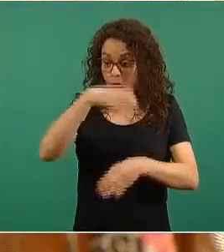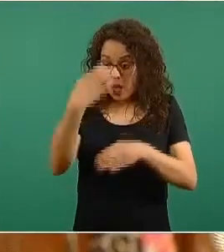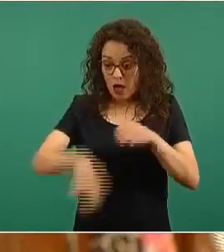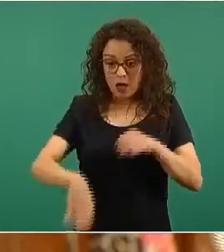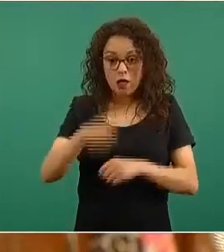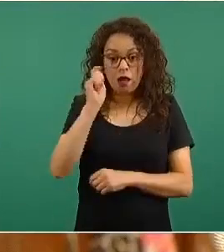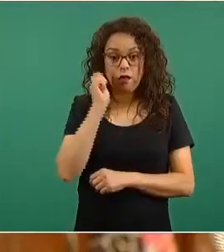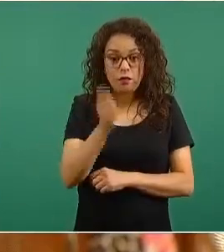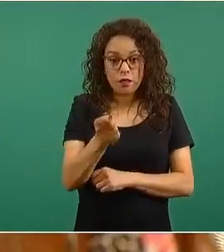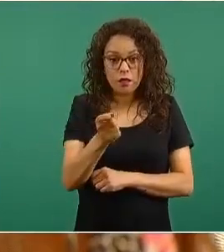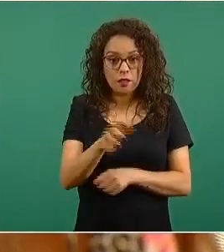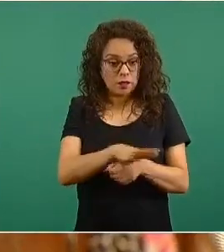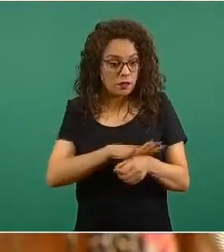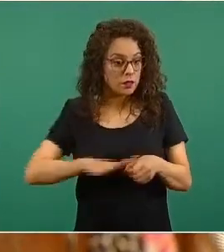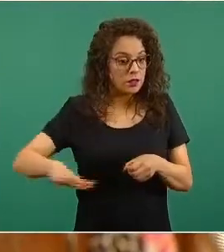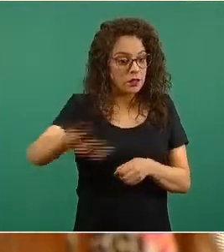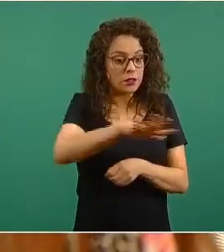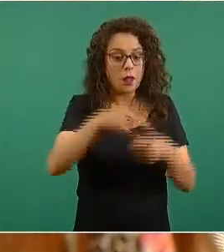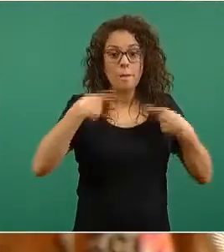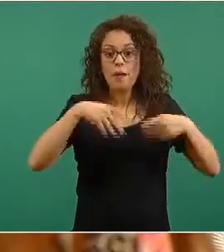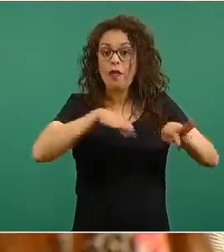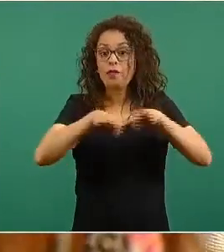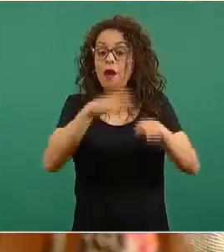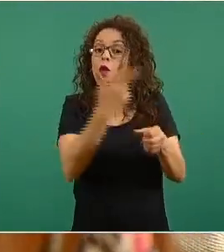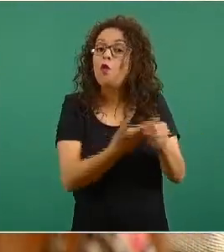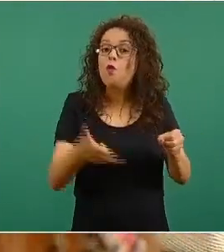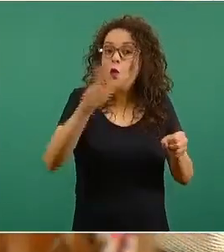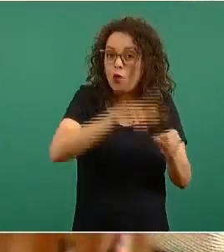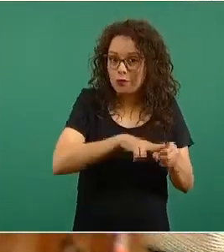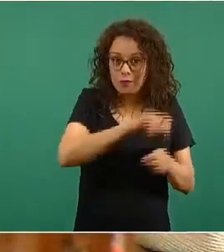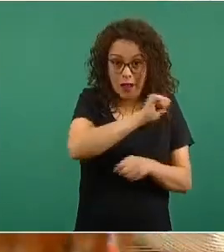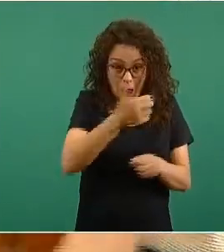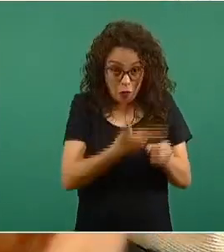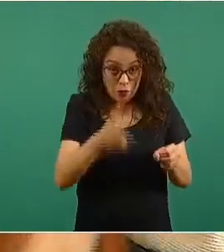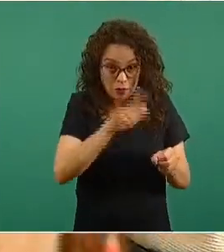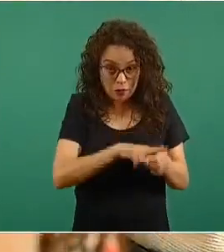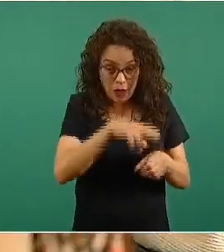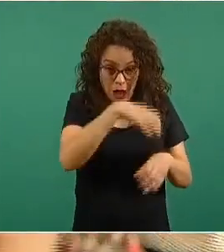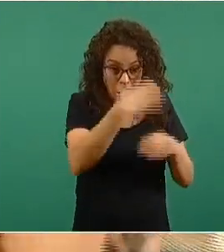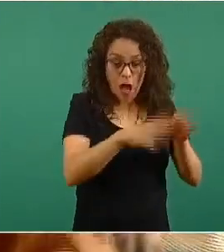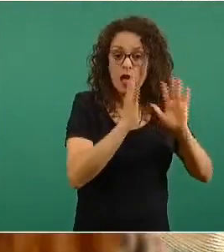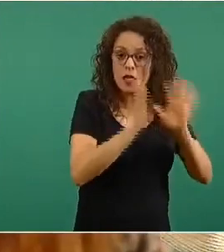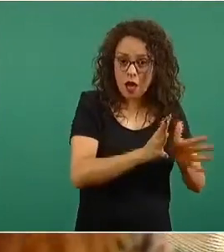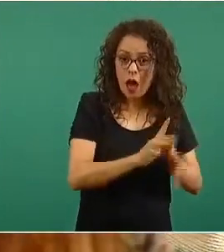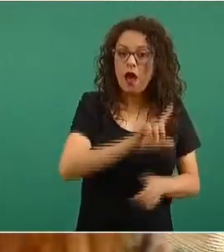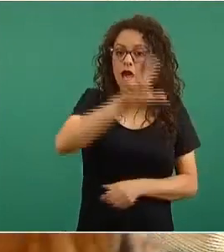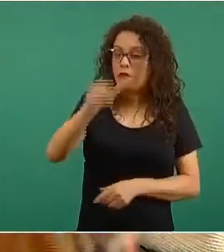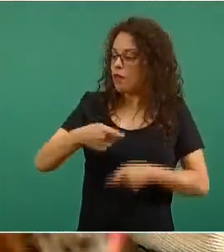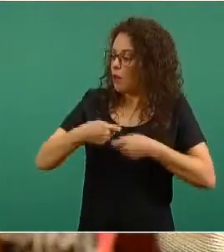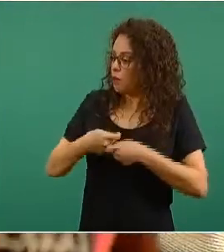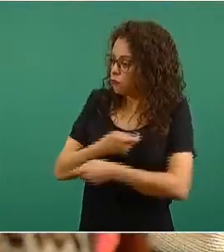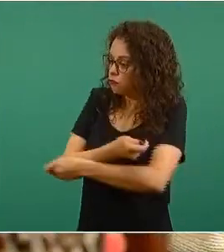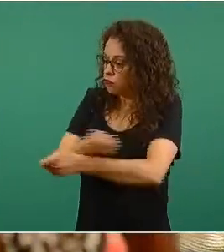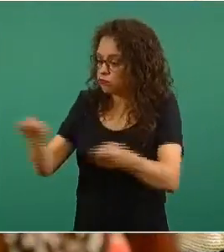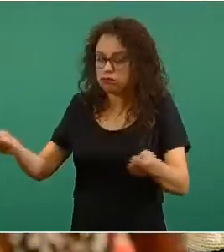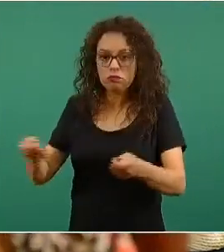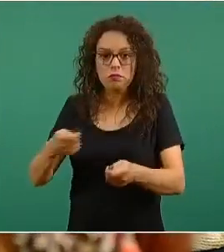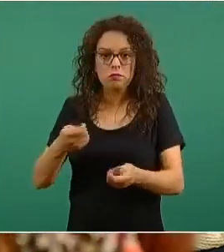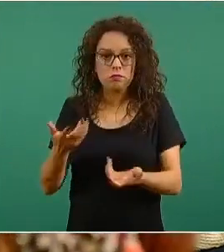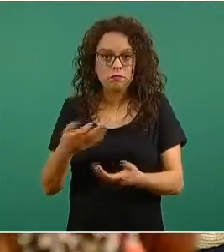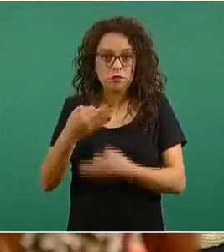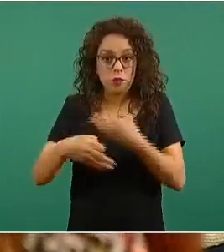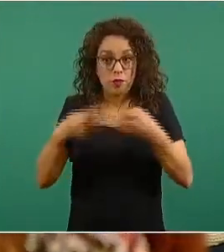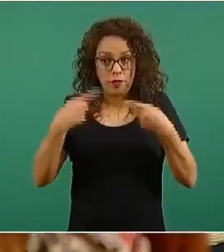al sector salud, cuando se empiece a vacunar hacia la población en general, primero, tercera edad y como bien